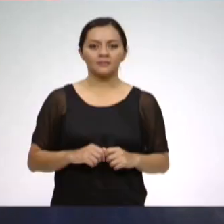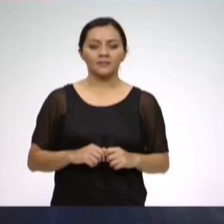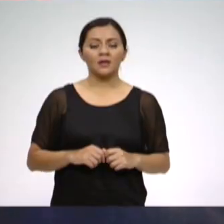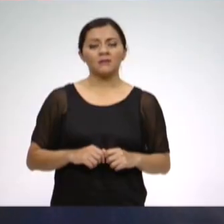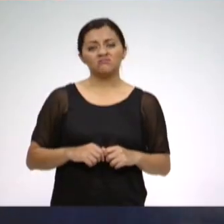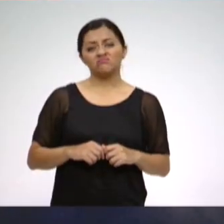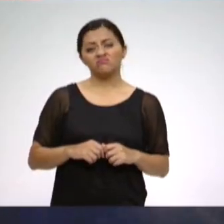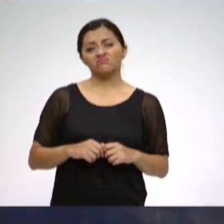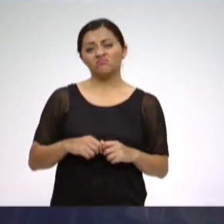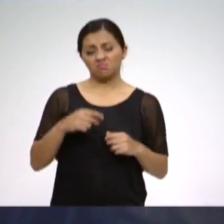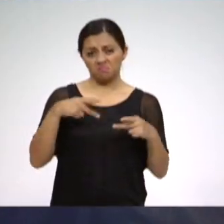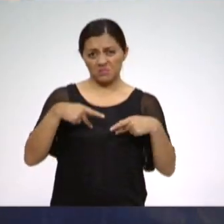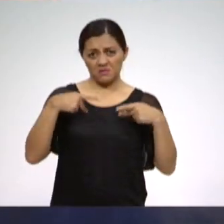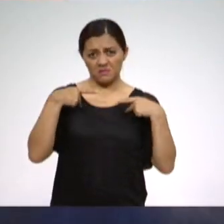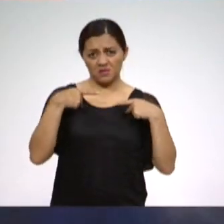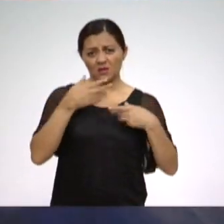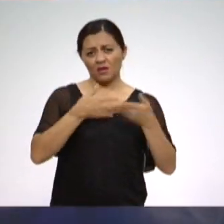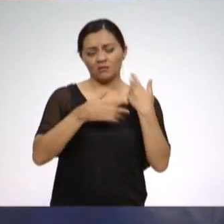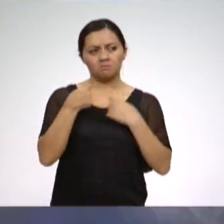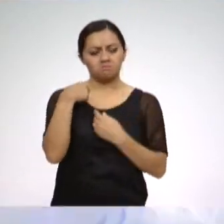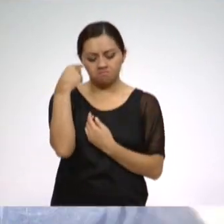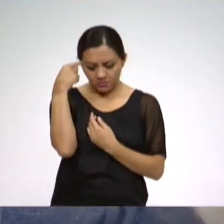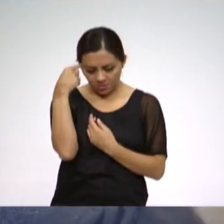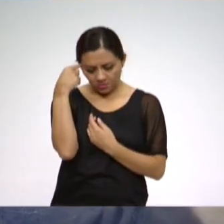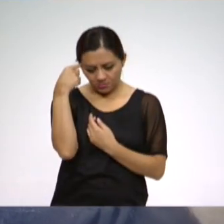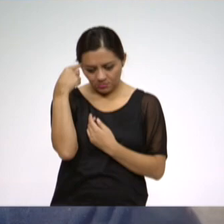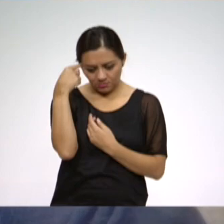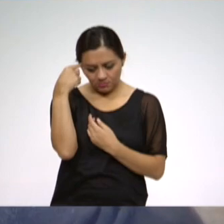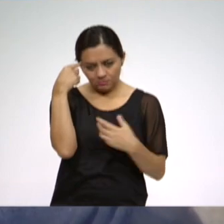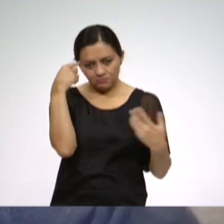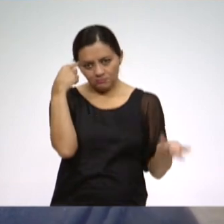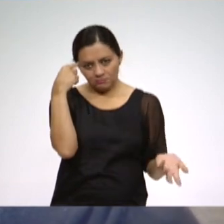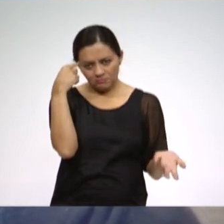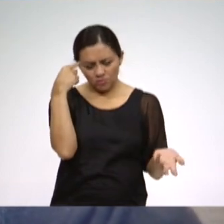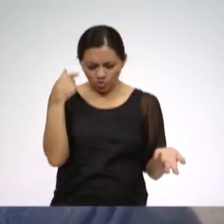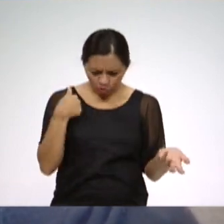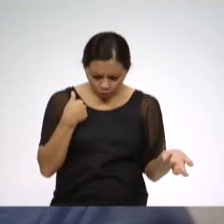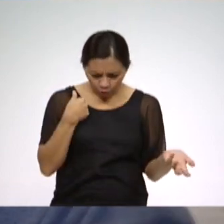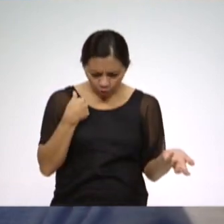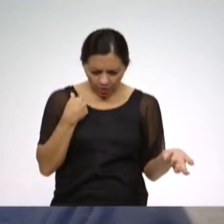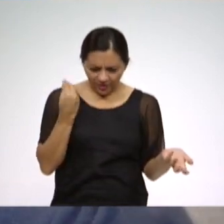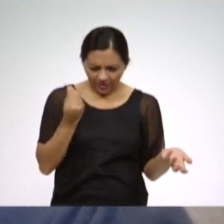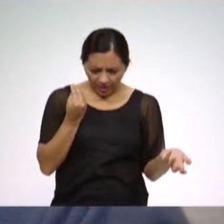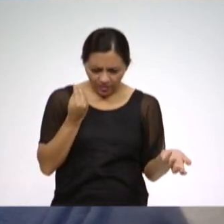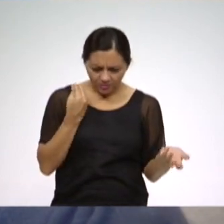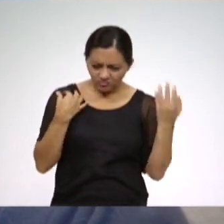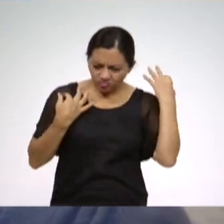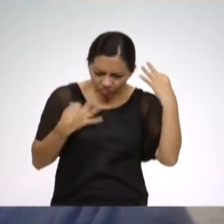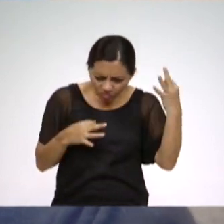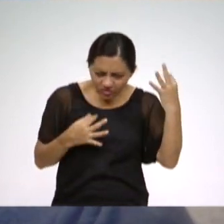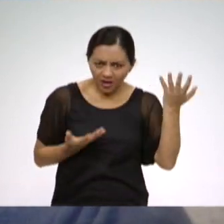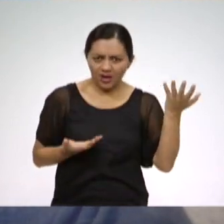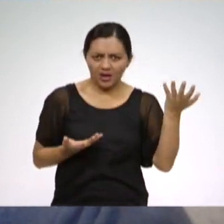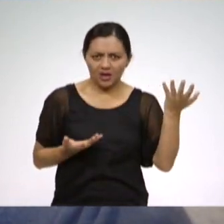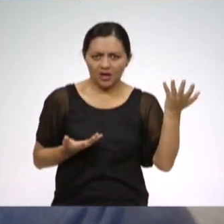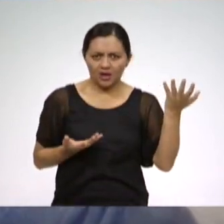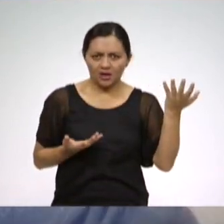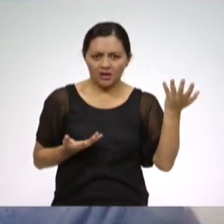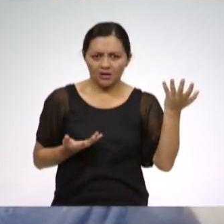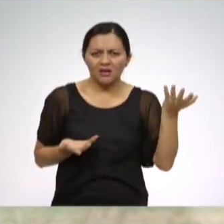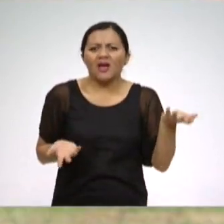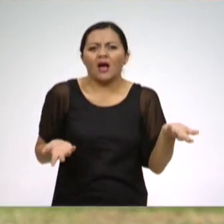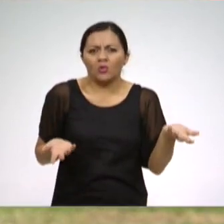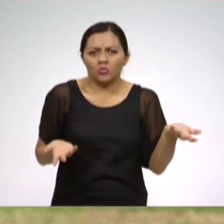Hay un momento de la vida de uno que uno se pone a pensar y dice, en mi edad que tengo ahora, soltera, ¿qué hubiera sido de